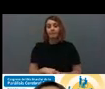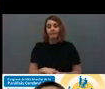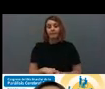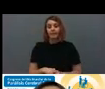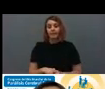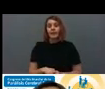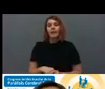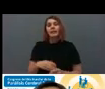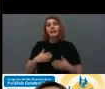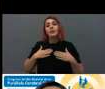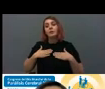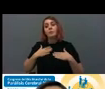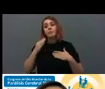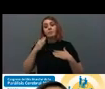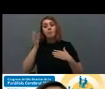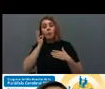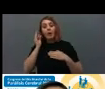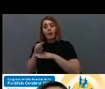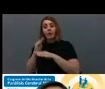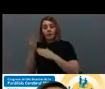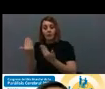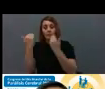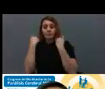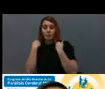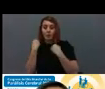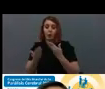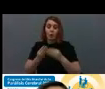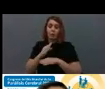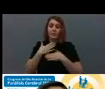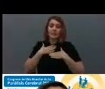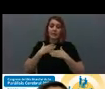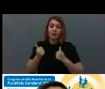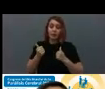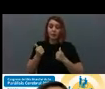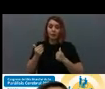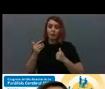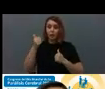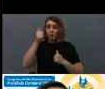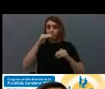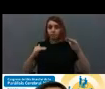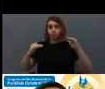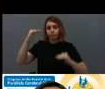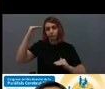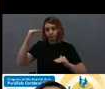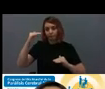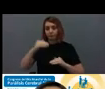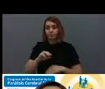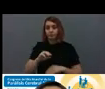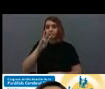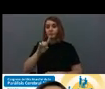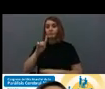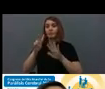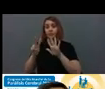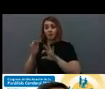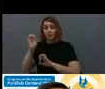de las mujeres cuidadoras se ve deteriorada a la de los hombres. Es decir, un 37% de las mujeres frente al 21% de los hombres